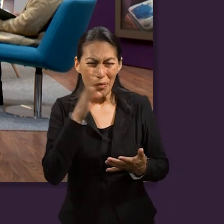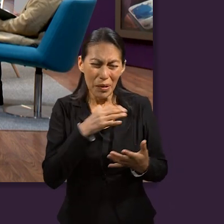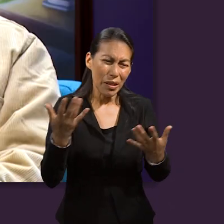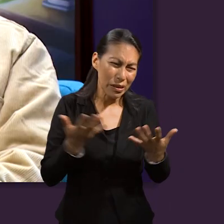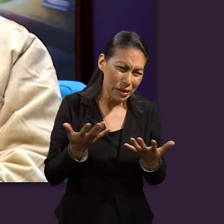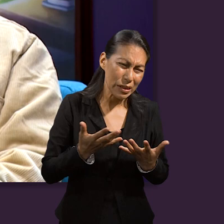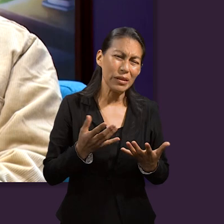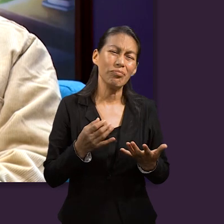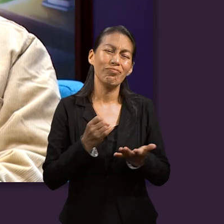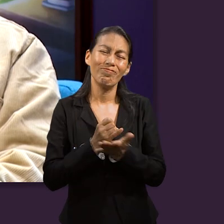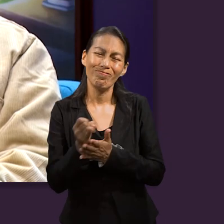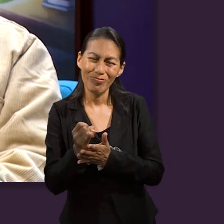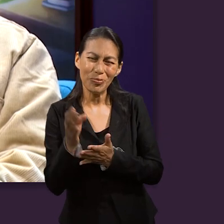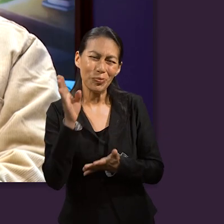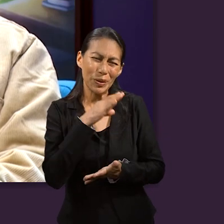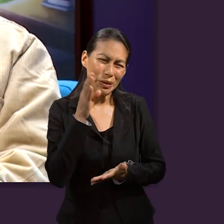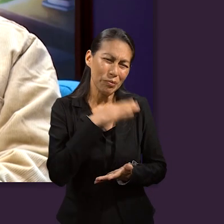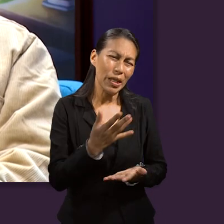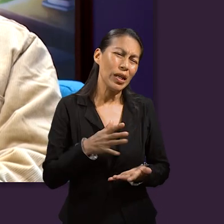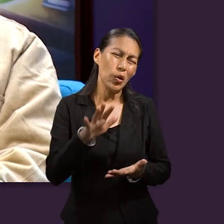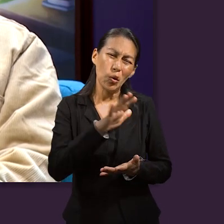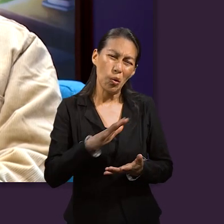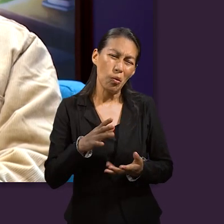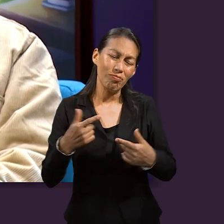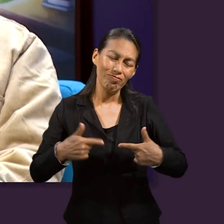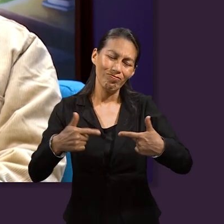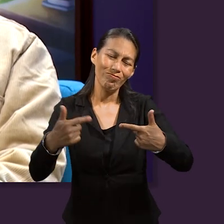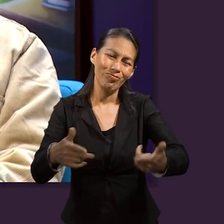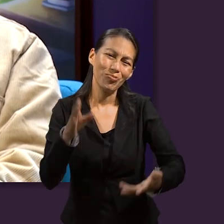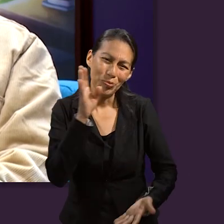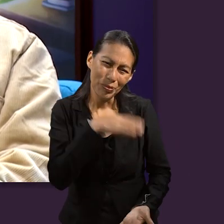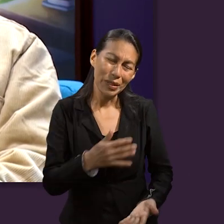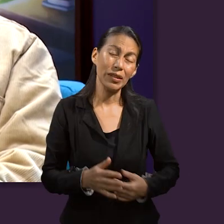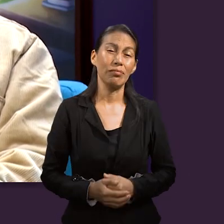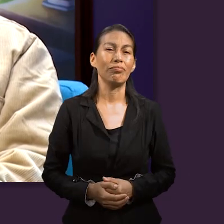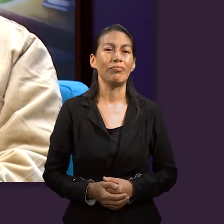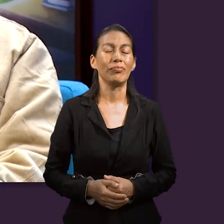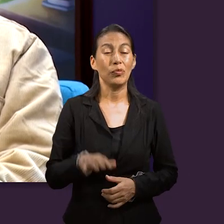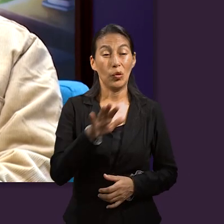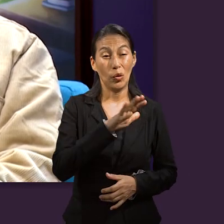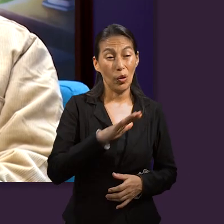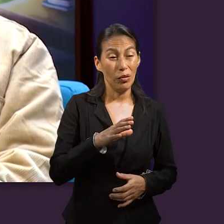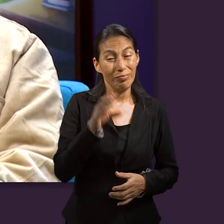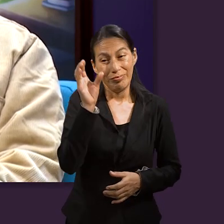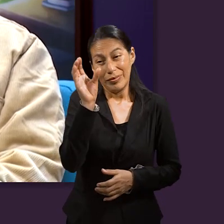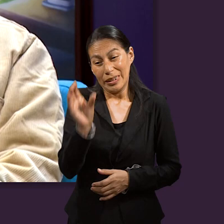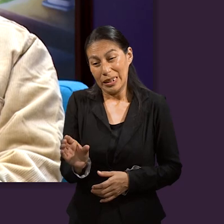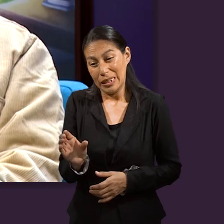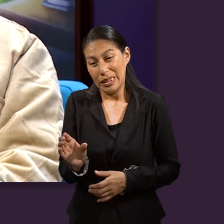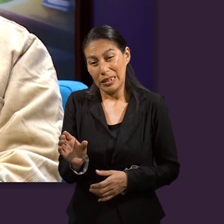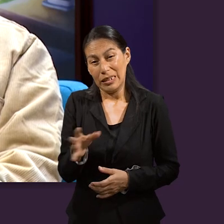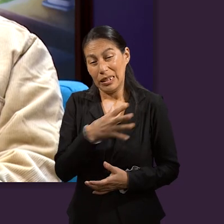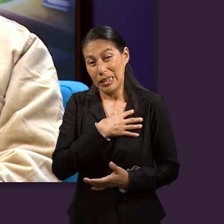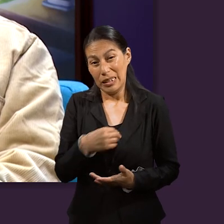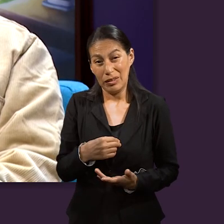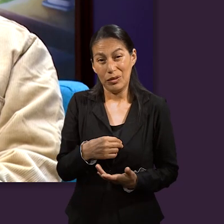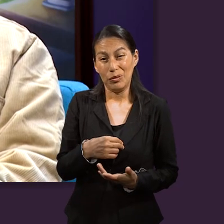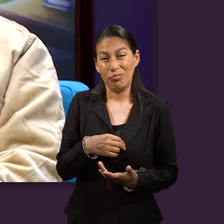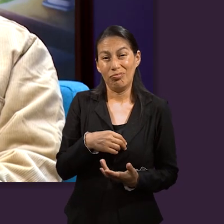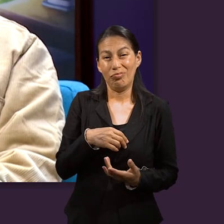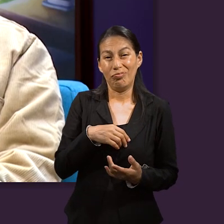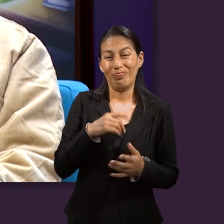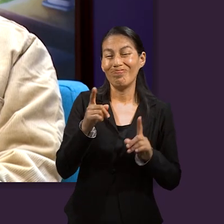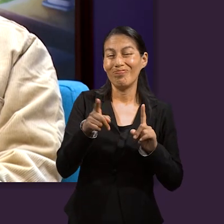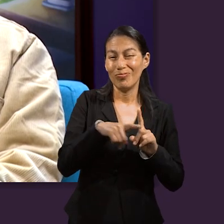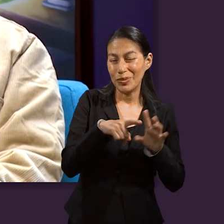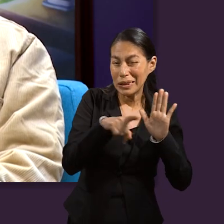esta influencia en cierta forma fue moldeando el carácter en forma negativa obviamente en los hijos